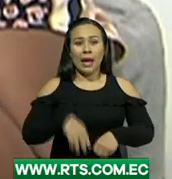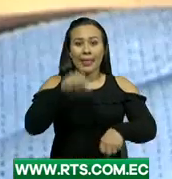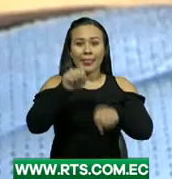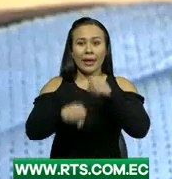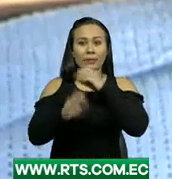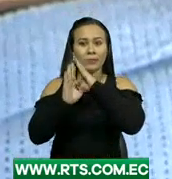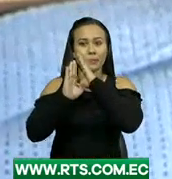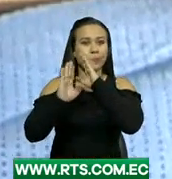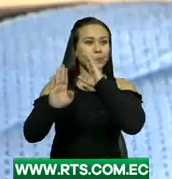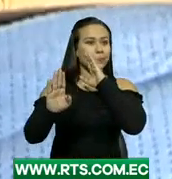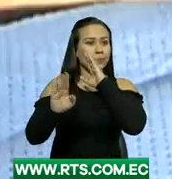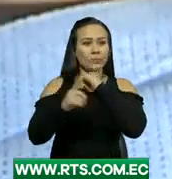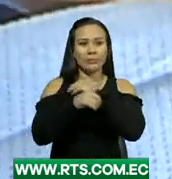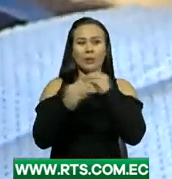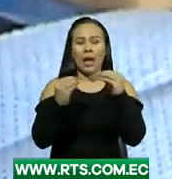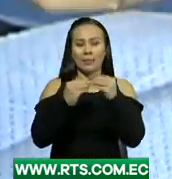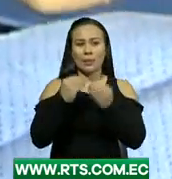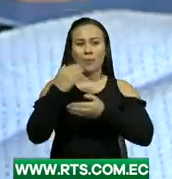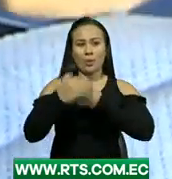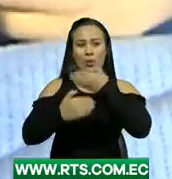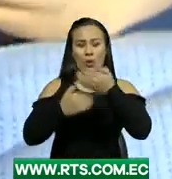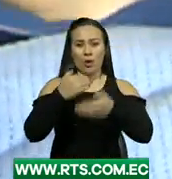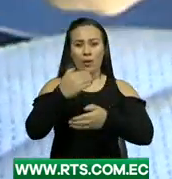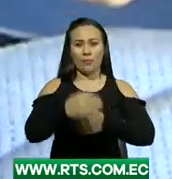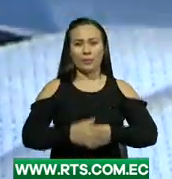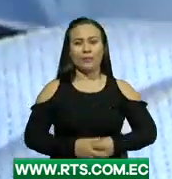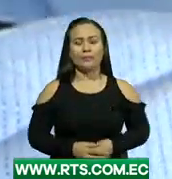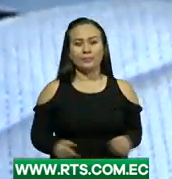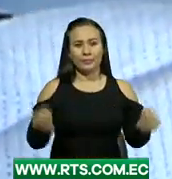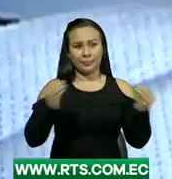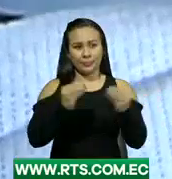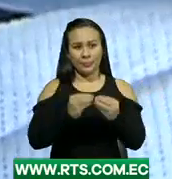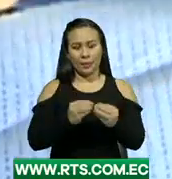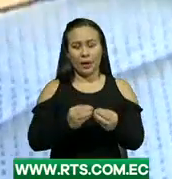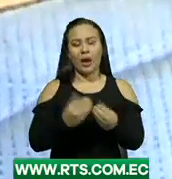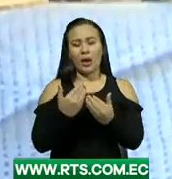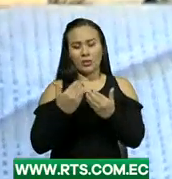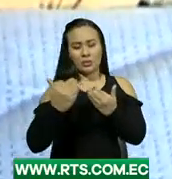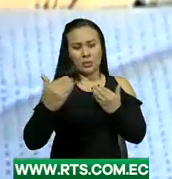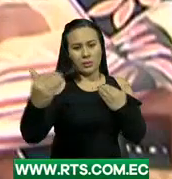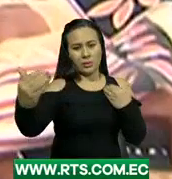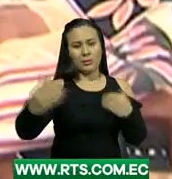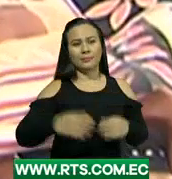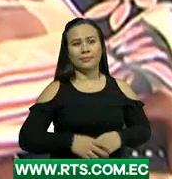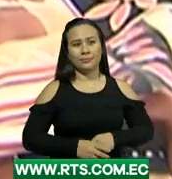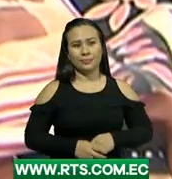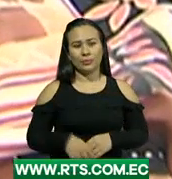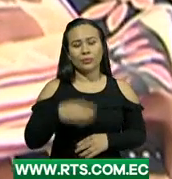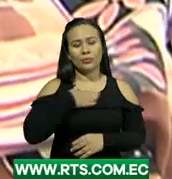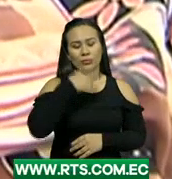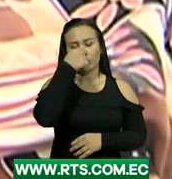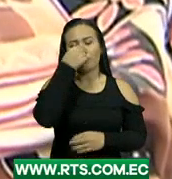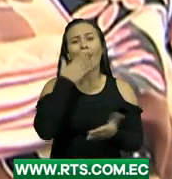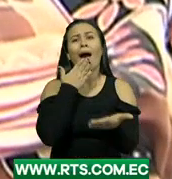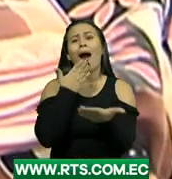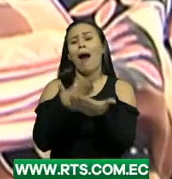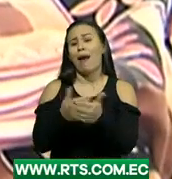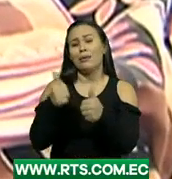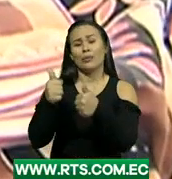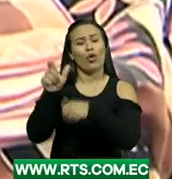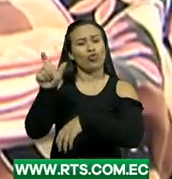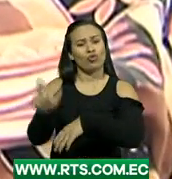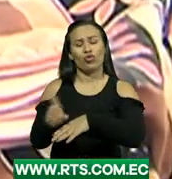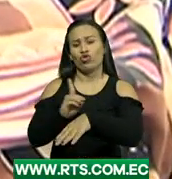facial sin embargo su recuperación será a largo plazo ahí estoy muy agradecida